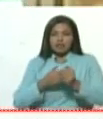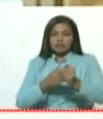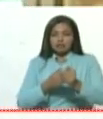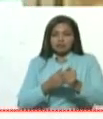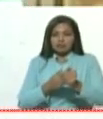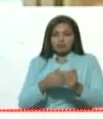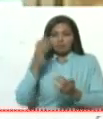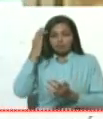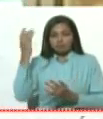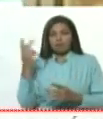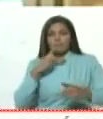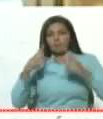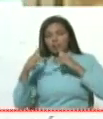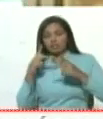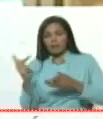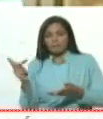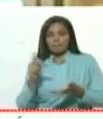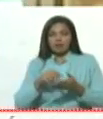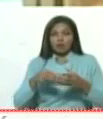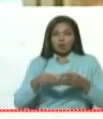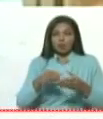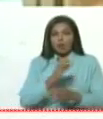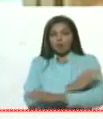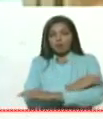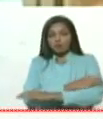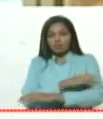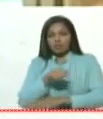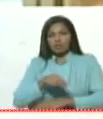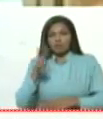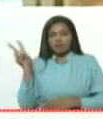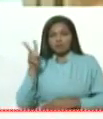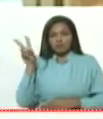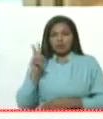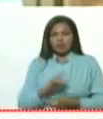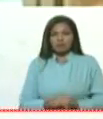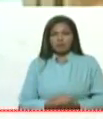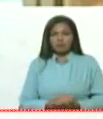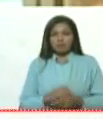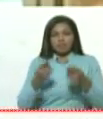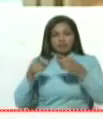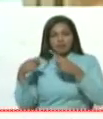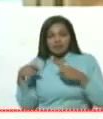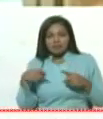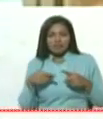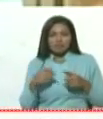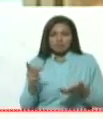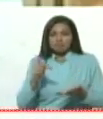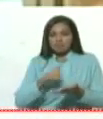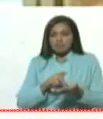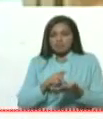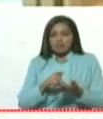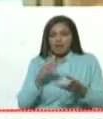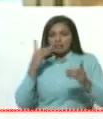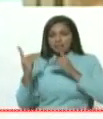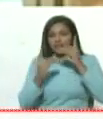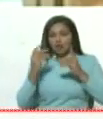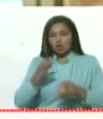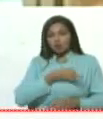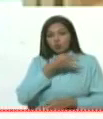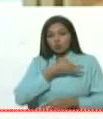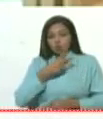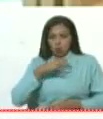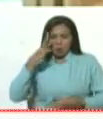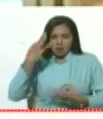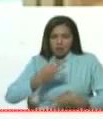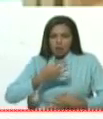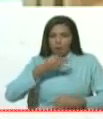intelectual, político, partidista de la oposición venezolana. Distintos sectores, y con el diálogo social. Creo en el